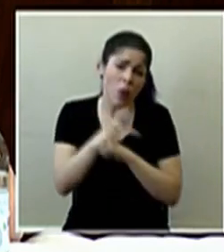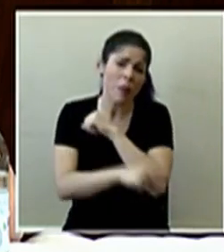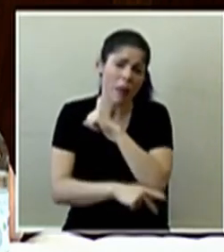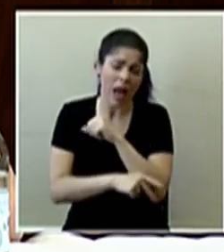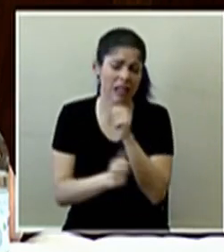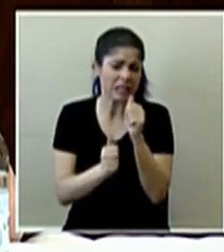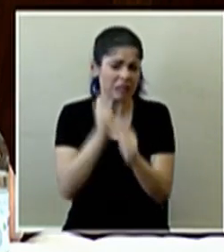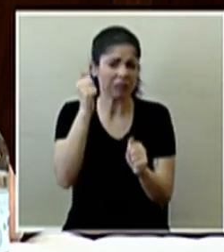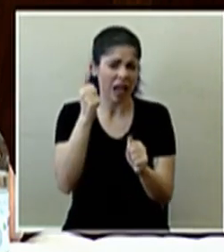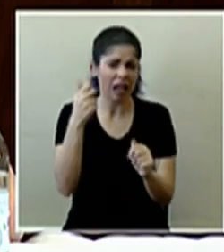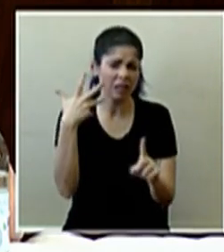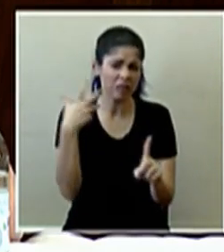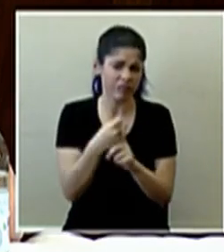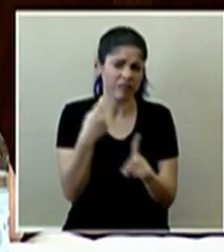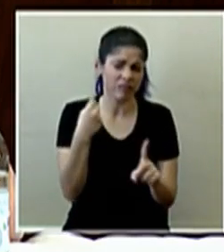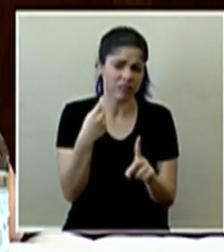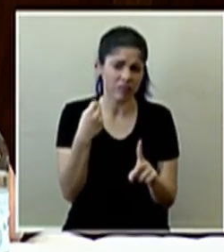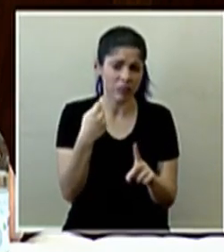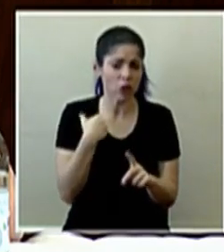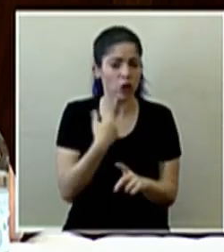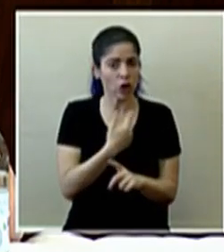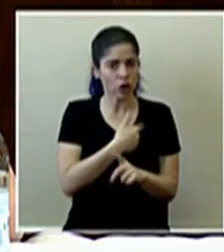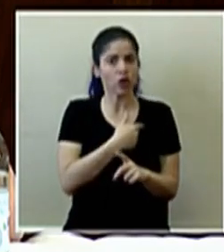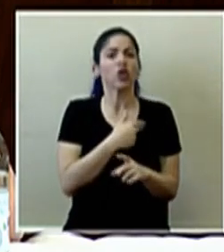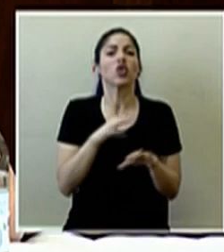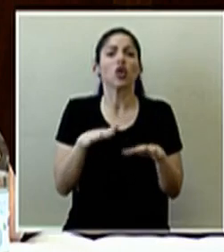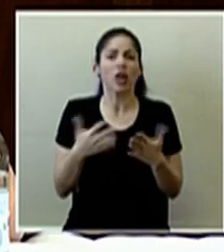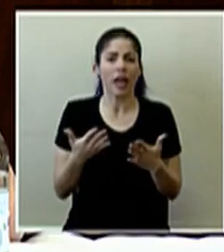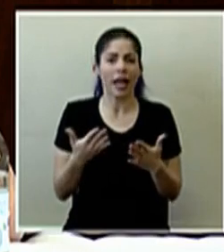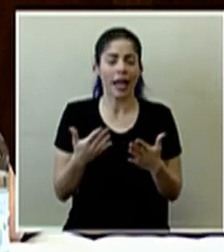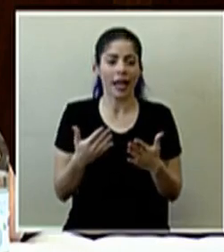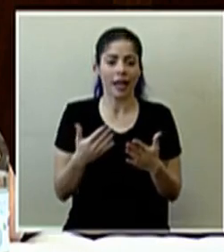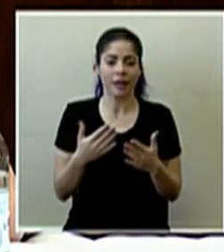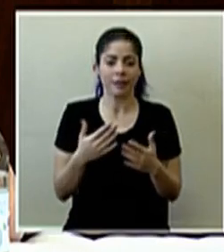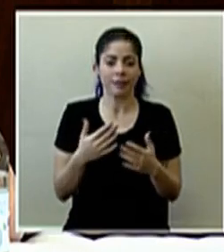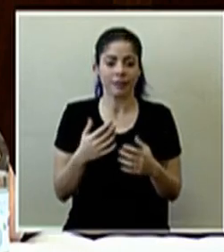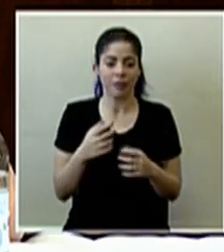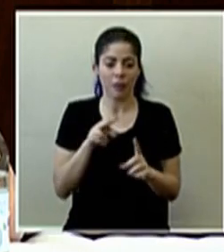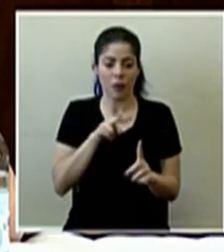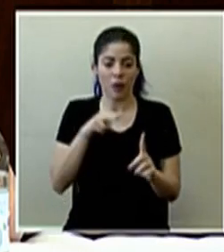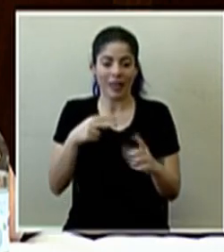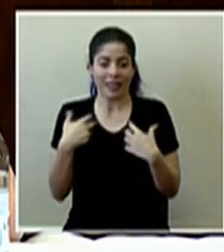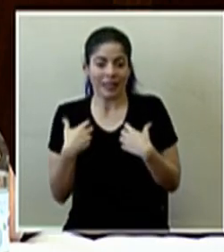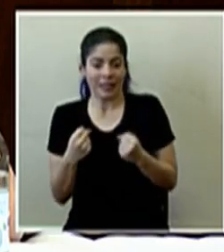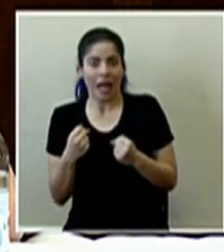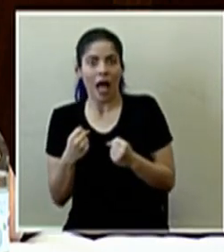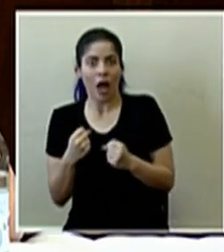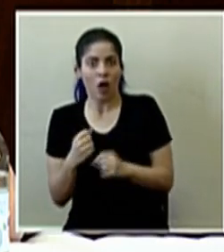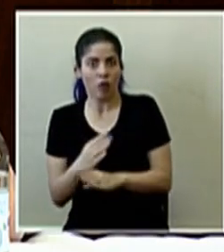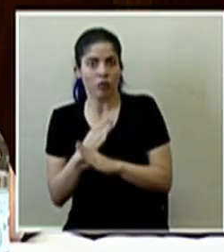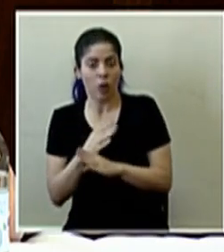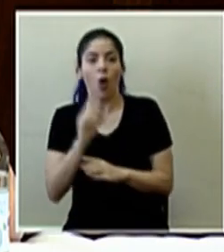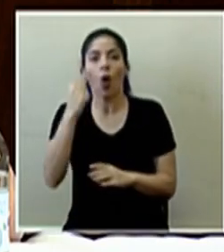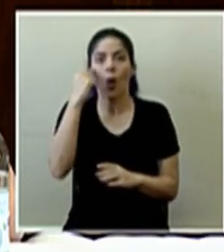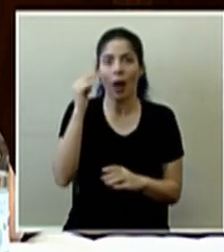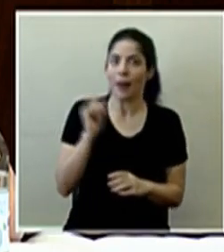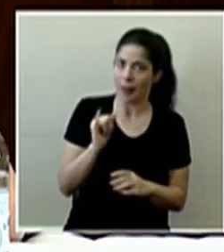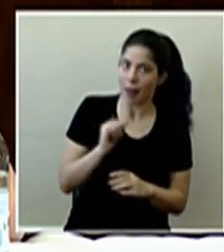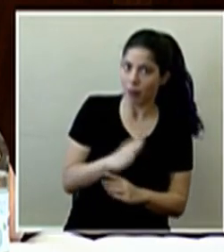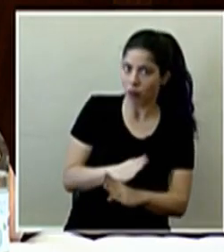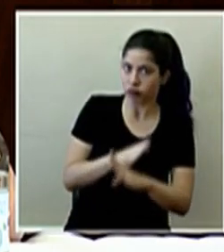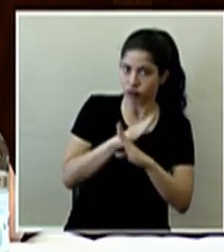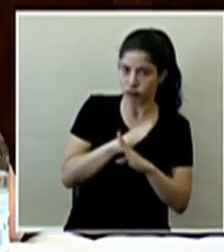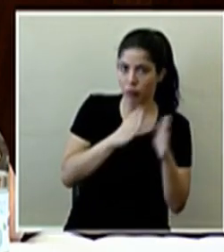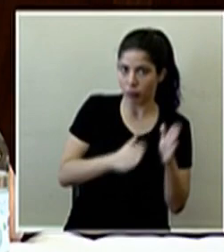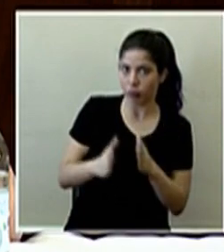más afectados. Nosotros tomamos medidas no solamente desde el punto de vista de salud, sino también de gobierno, y a